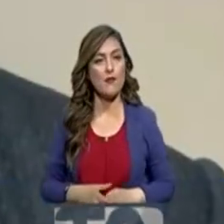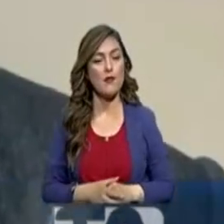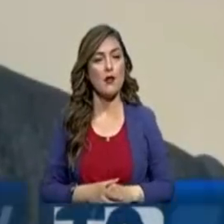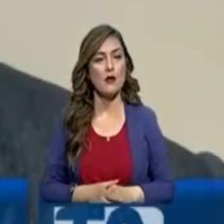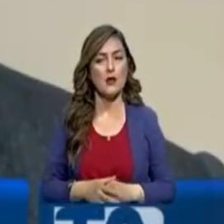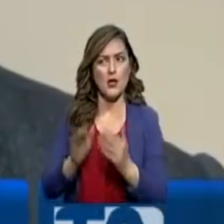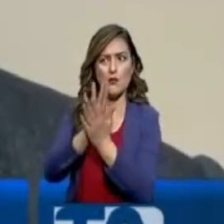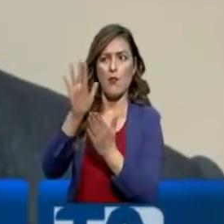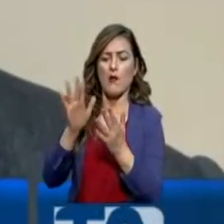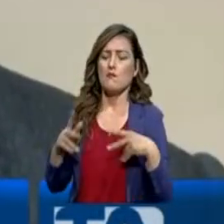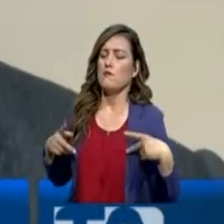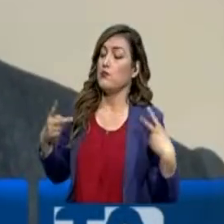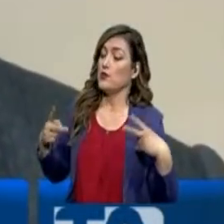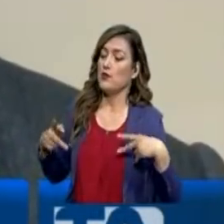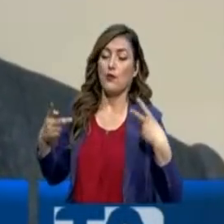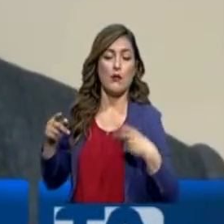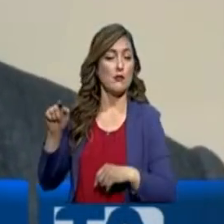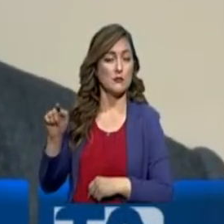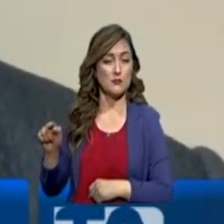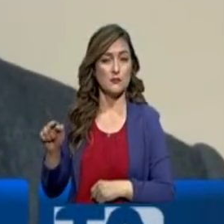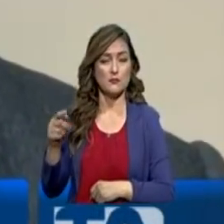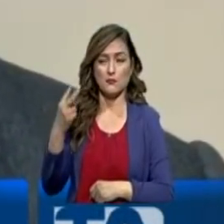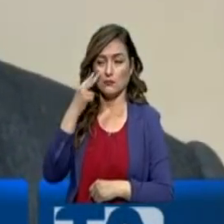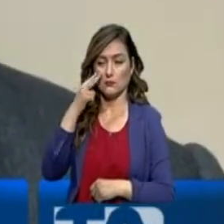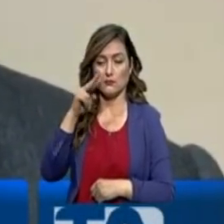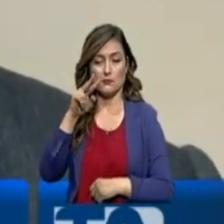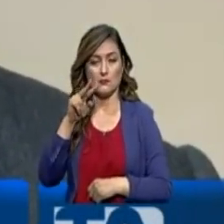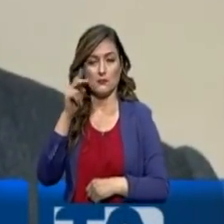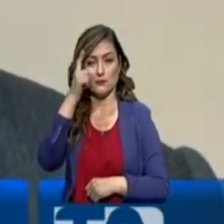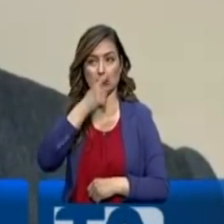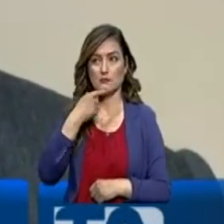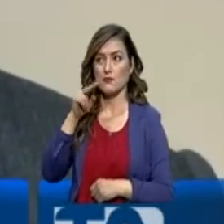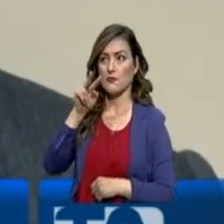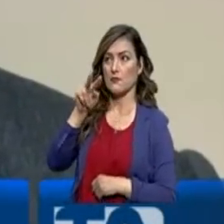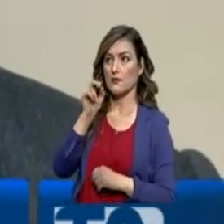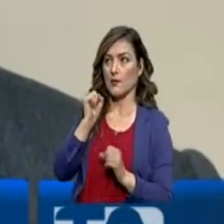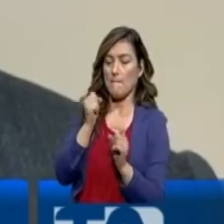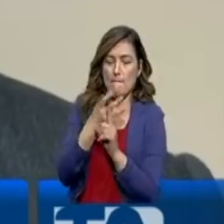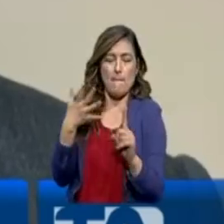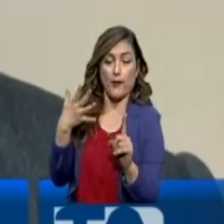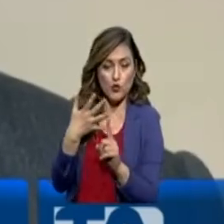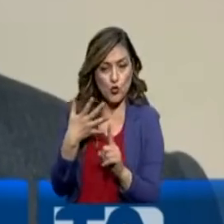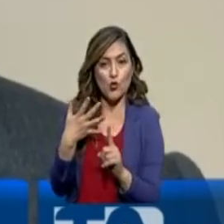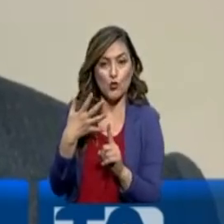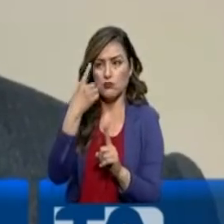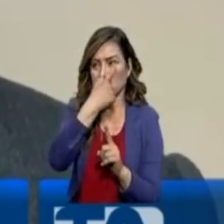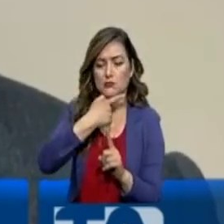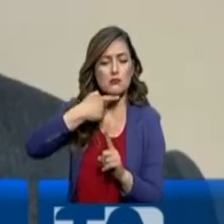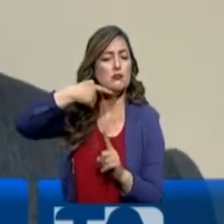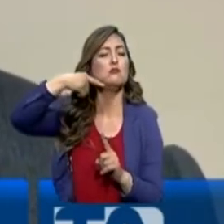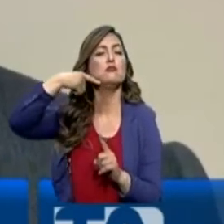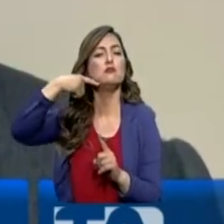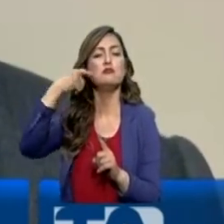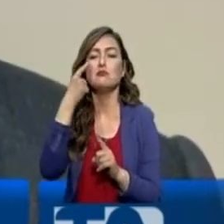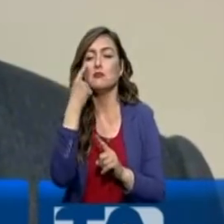viva, ella misma nos lo señala, el impacto de ella, su fisonomía, su